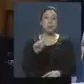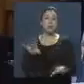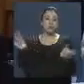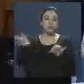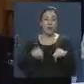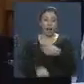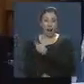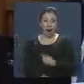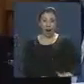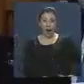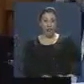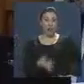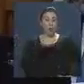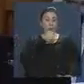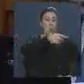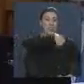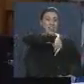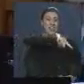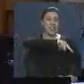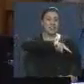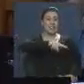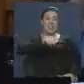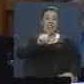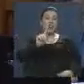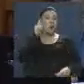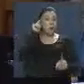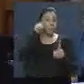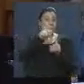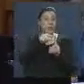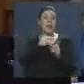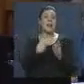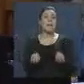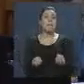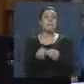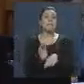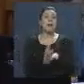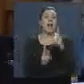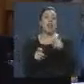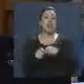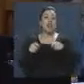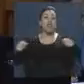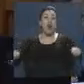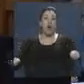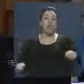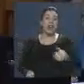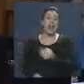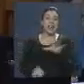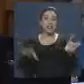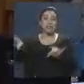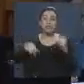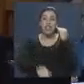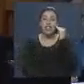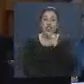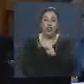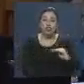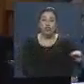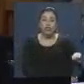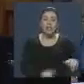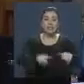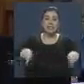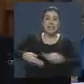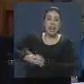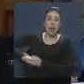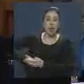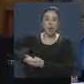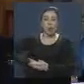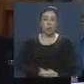gobierno, que supuestamente, como dicen ellos, no lo ha preferido, ha aumentado a más del doble la cantidad de cupos en jardines infantiles y salas cunas.